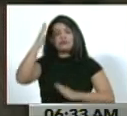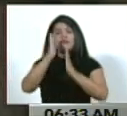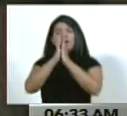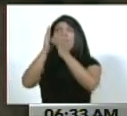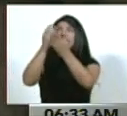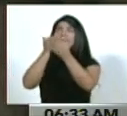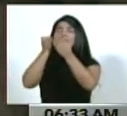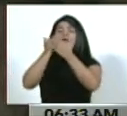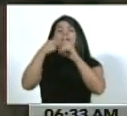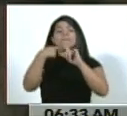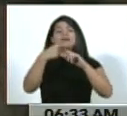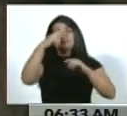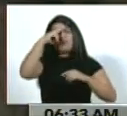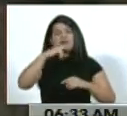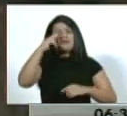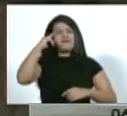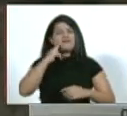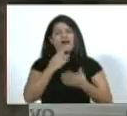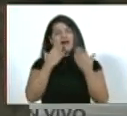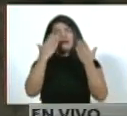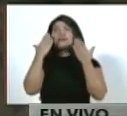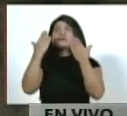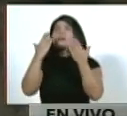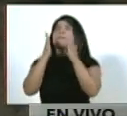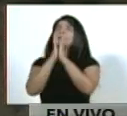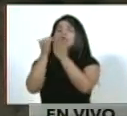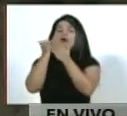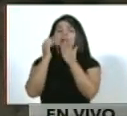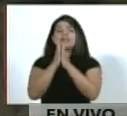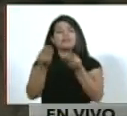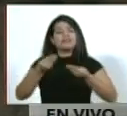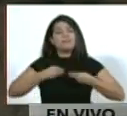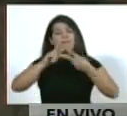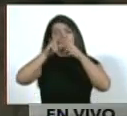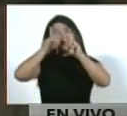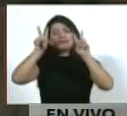a nuestro Padre Libertador que nos siga dando la paz.